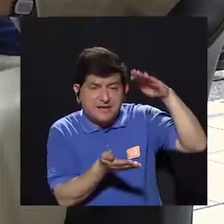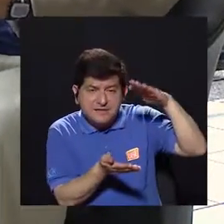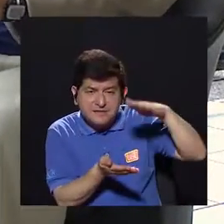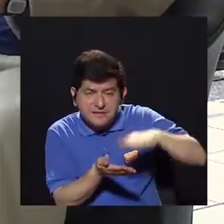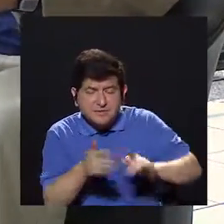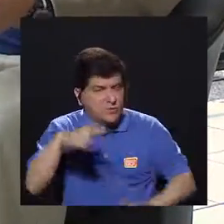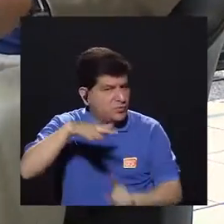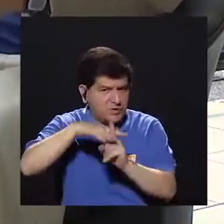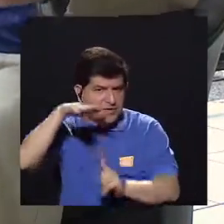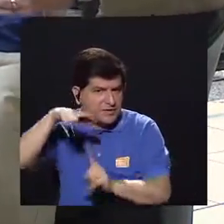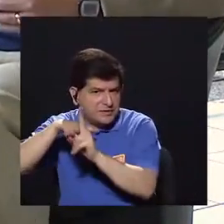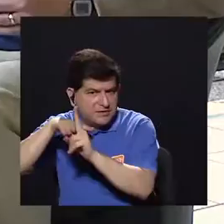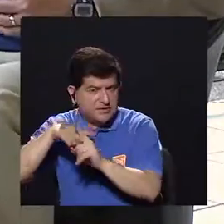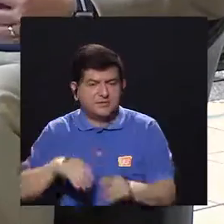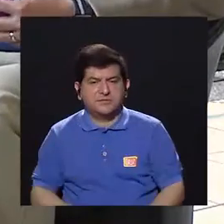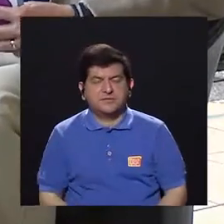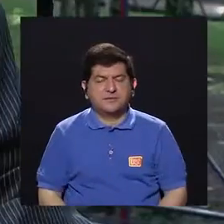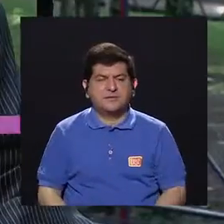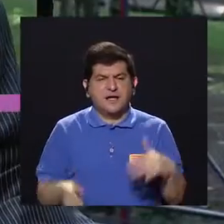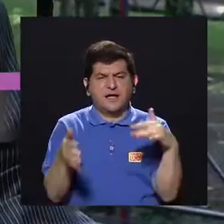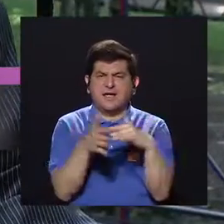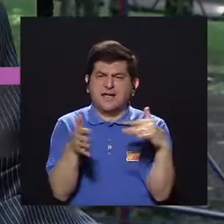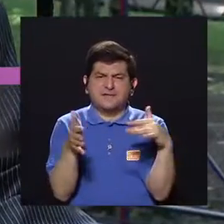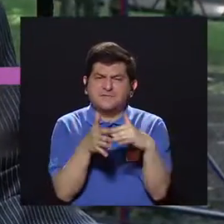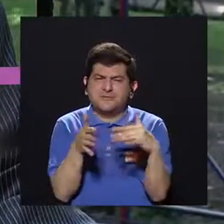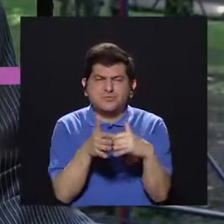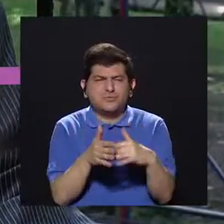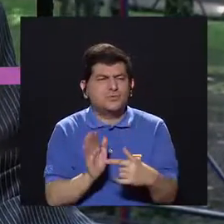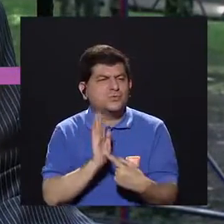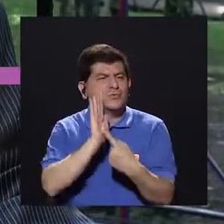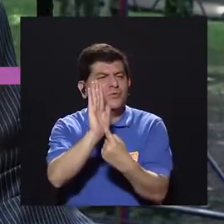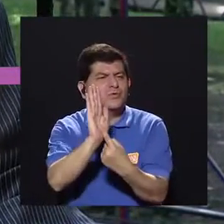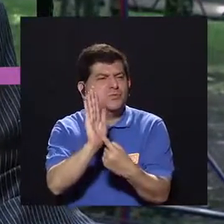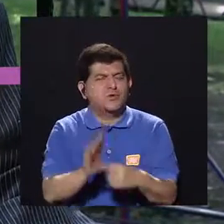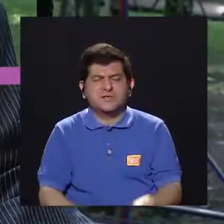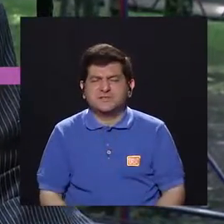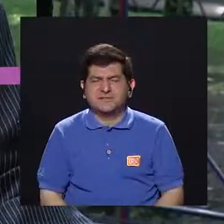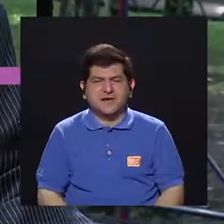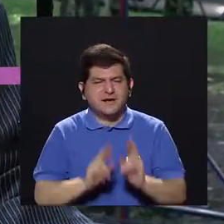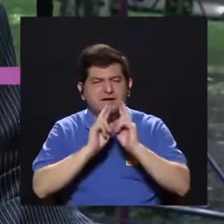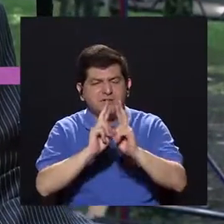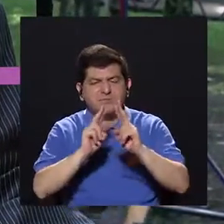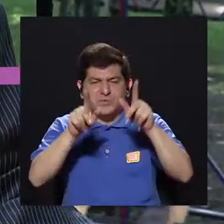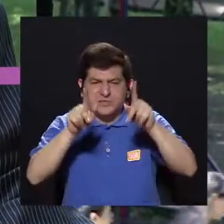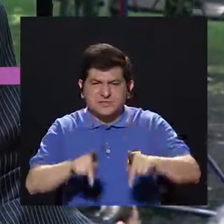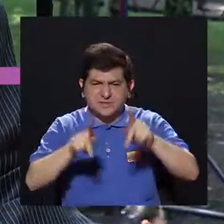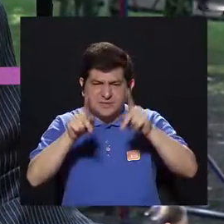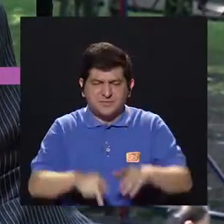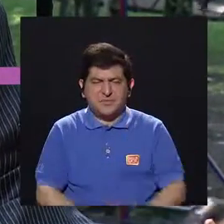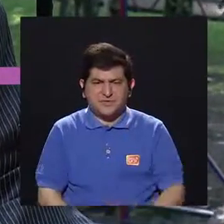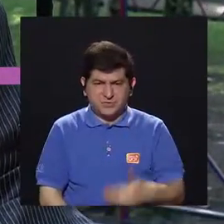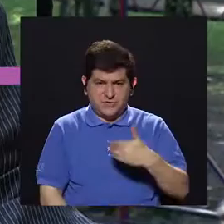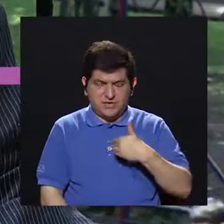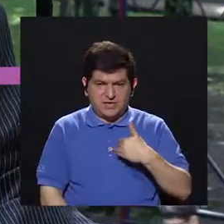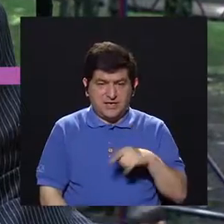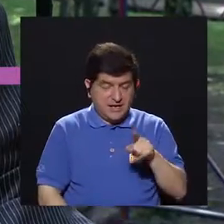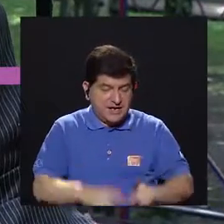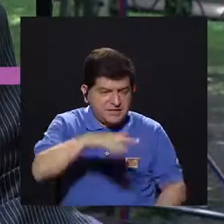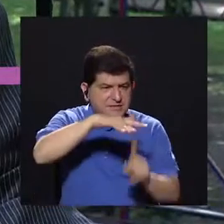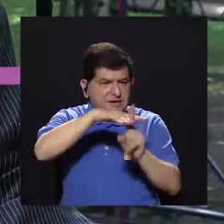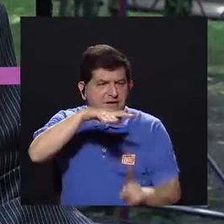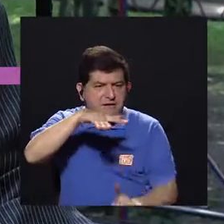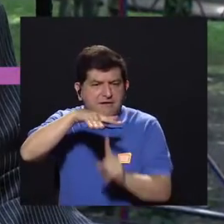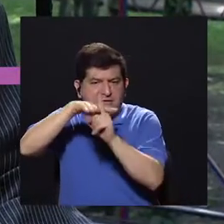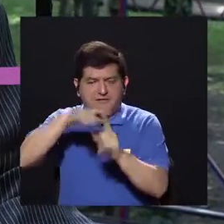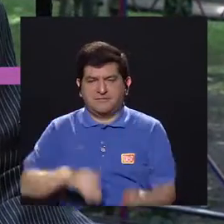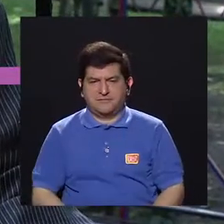contribuir a que los brotes no sucedan? Hay estudios que tratan, digamos, de contestar por qué algunas personas tienen lo que llamamos